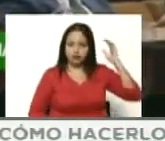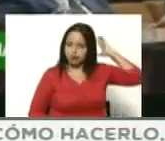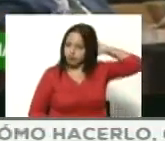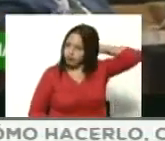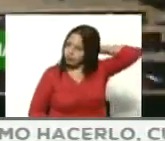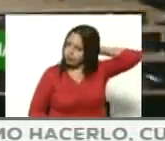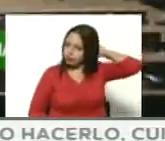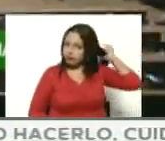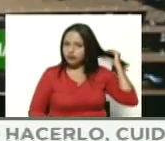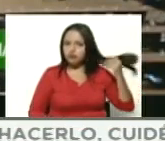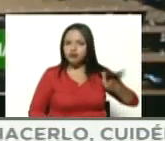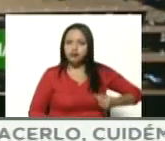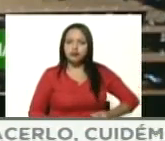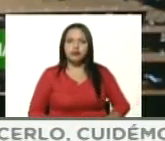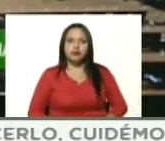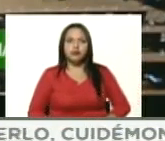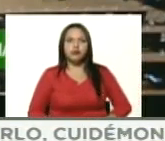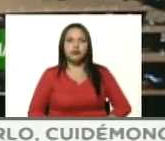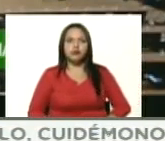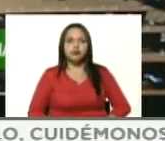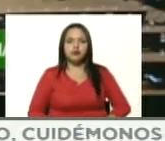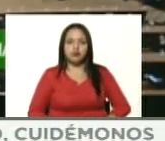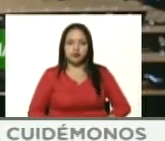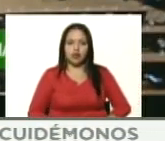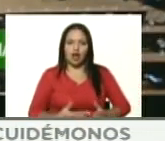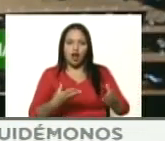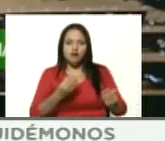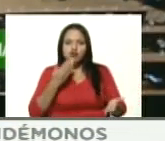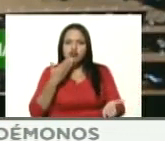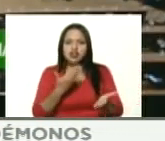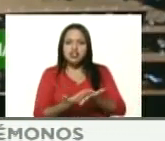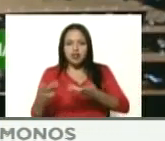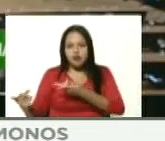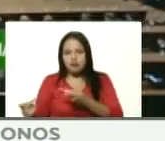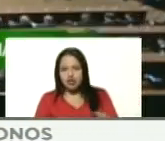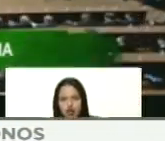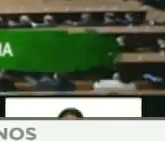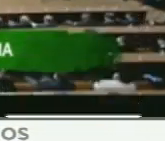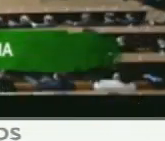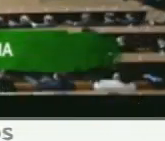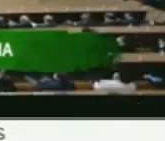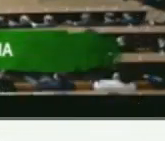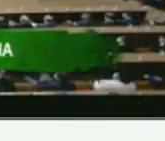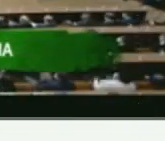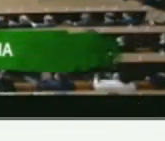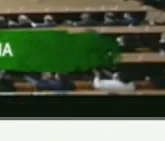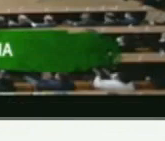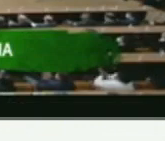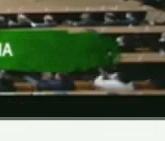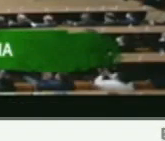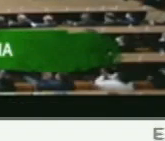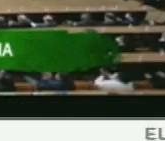Muchísimas gracias y bienvenidos todos al reencuentro con la Pachamama.